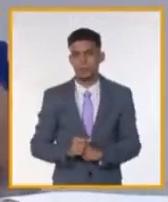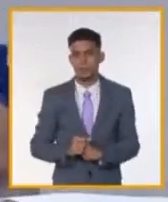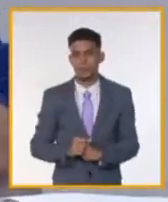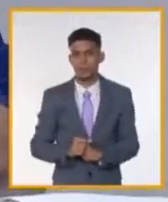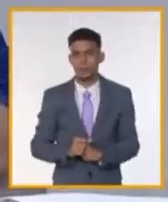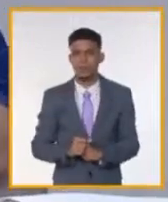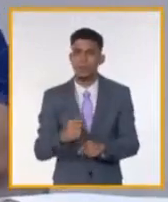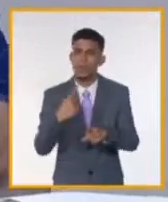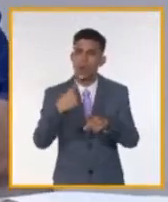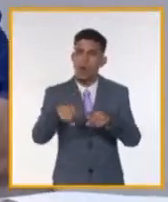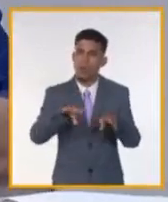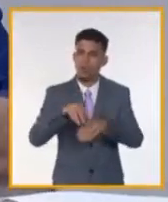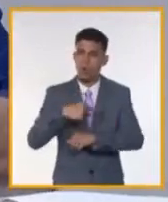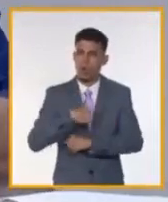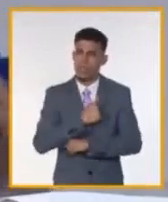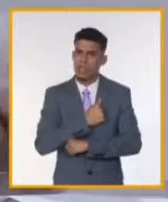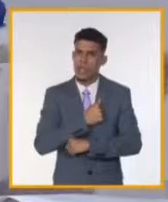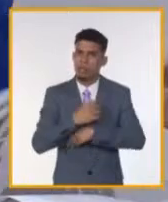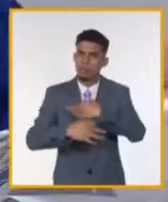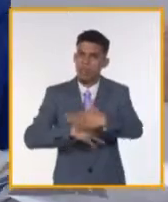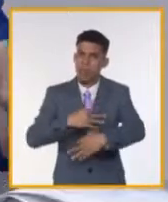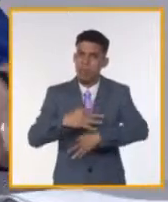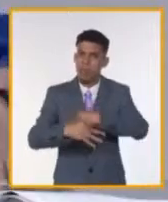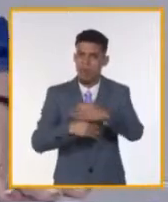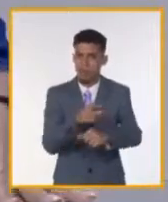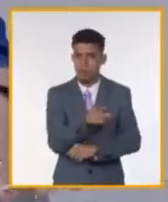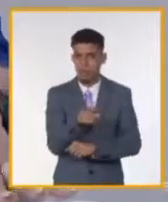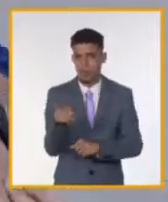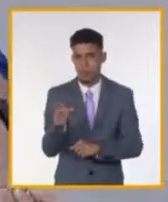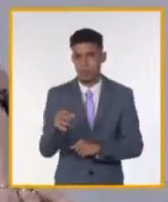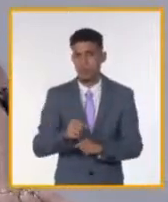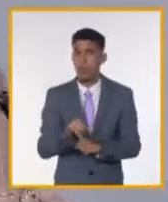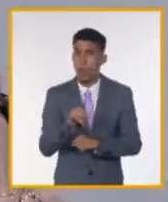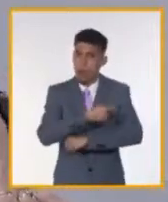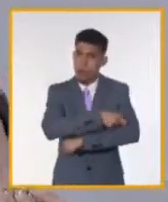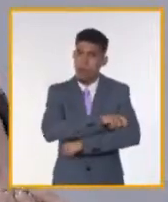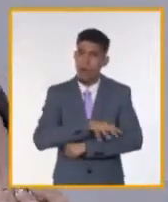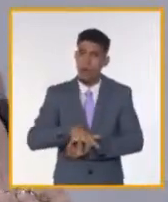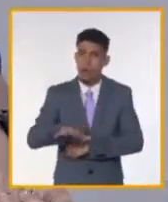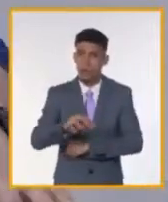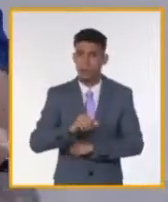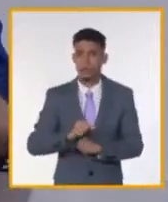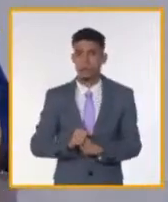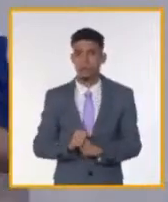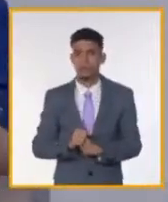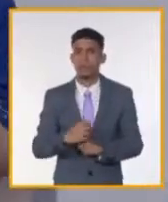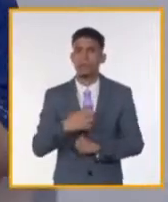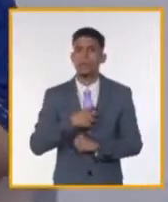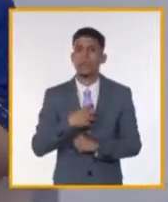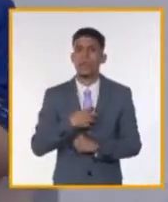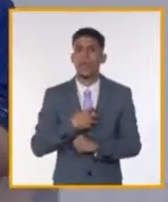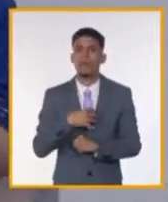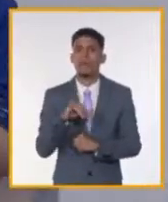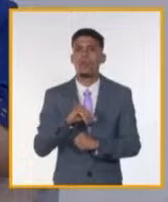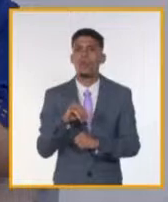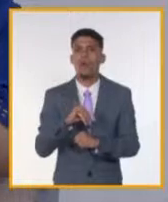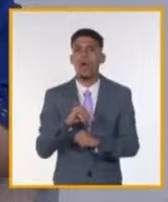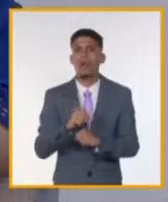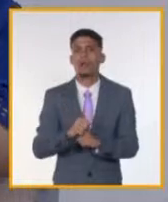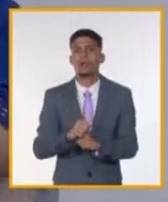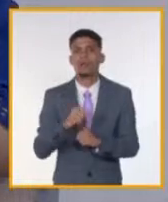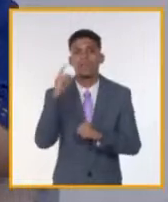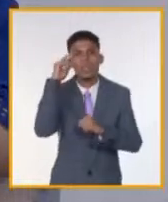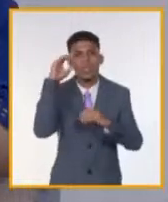Hay otro detalle que yo quisiera compartir contigo y, bueno, con los televidentes, y es, bueno, que tenemos también un evento científico que este